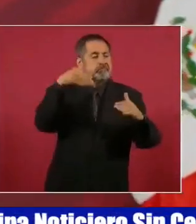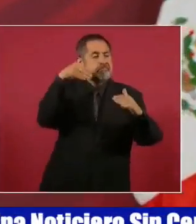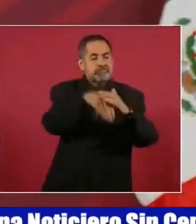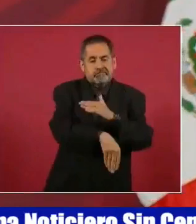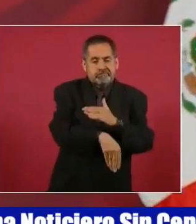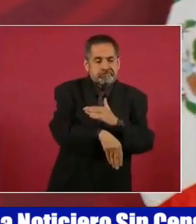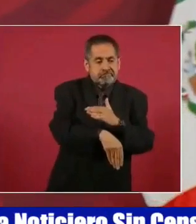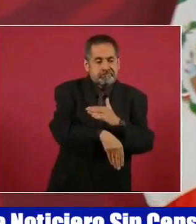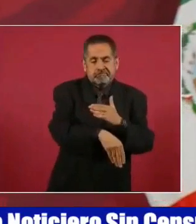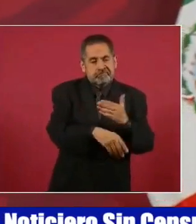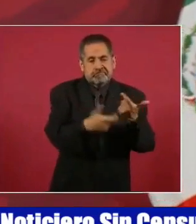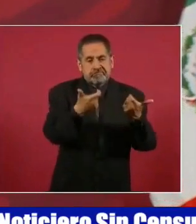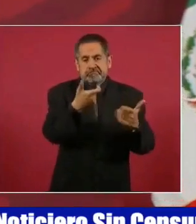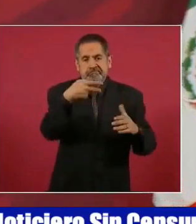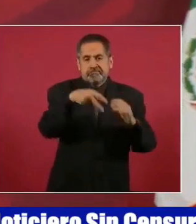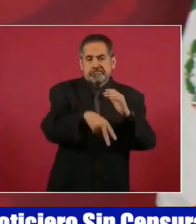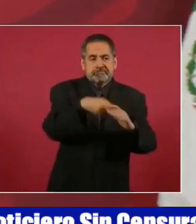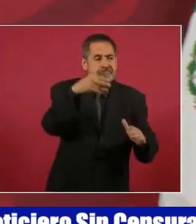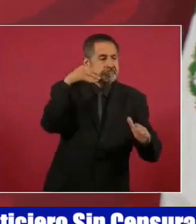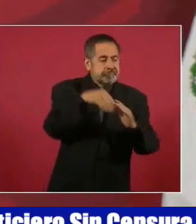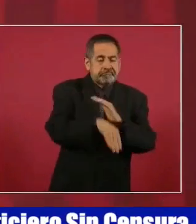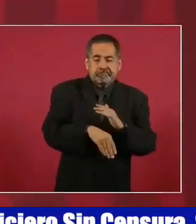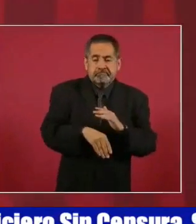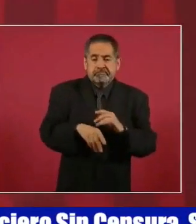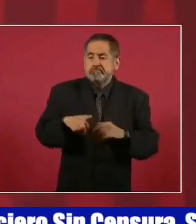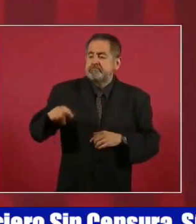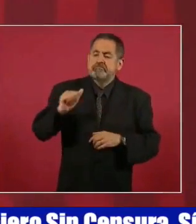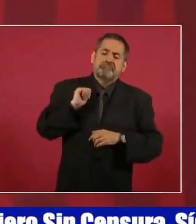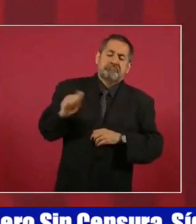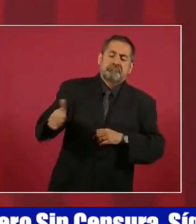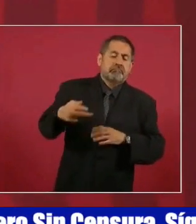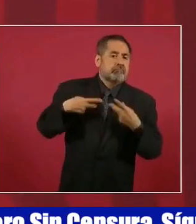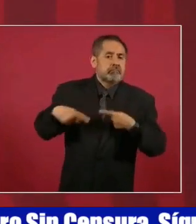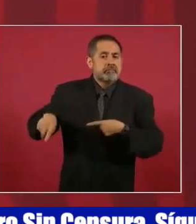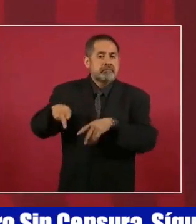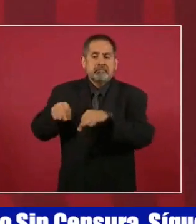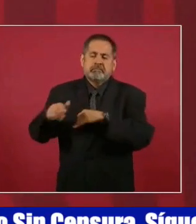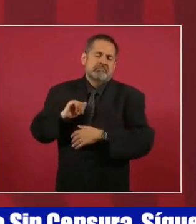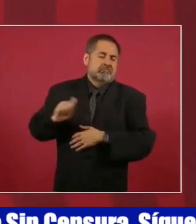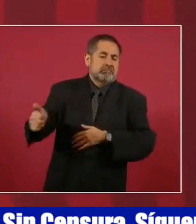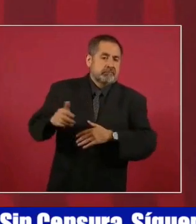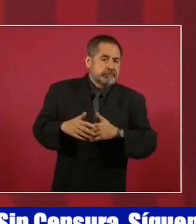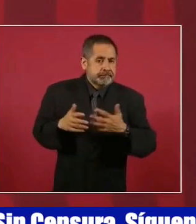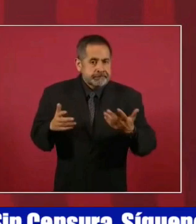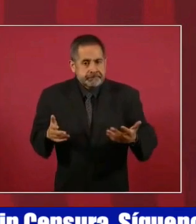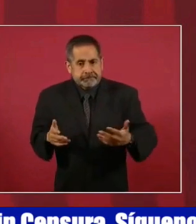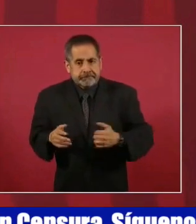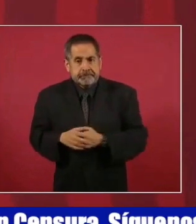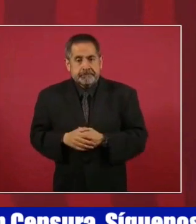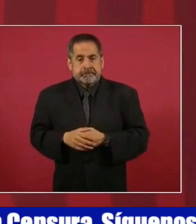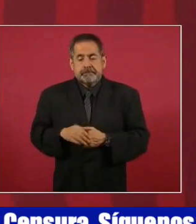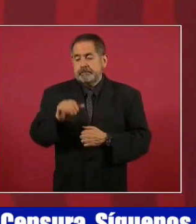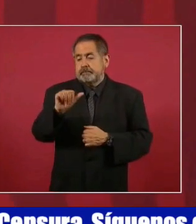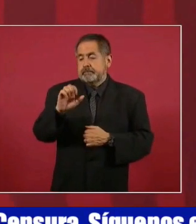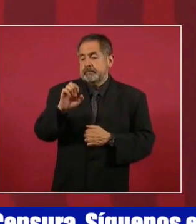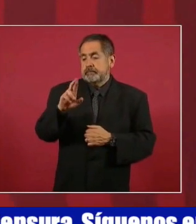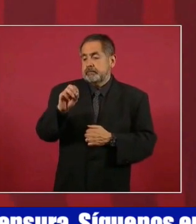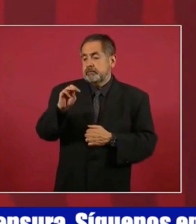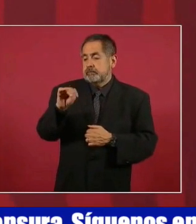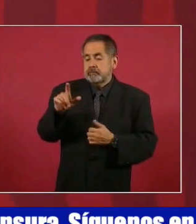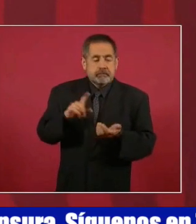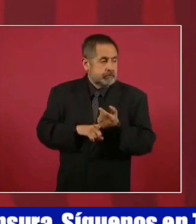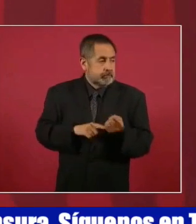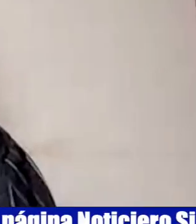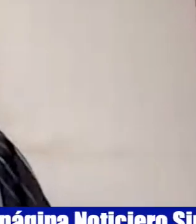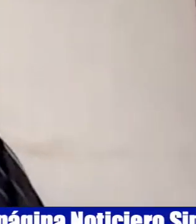4T en el narcotráfico. A lo mejor un día pueden encontrar alguno, pero esta es una campaña de